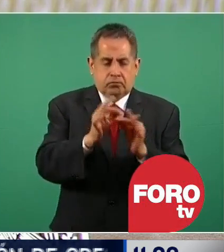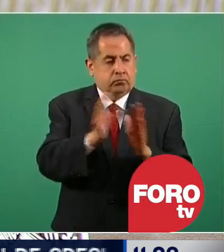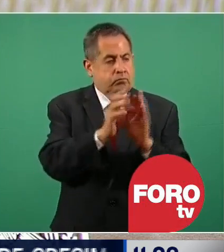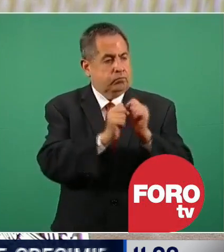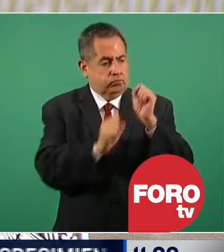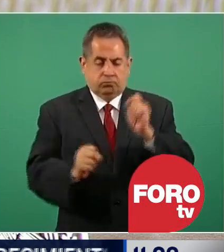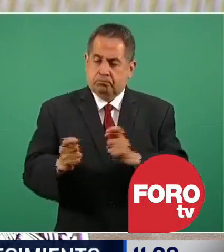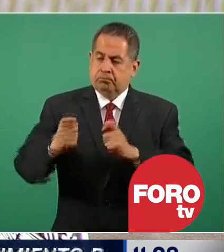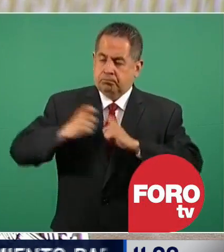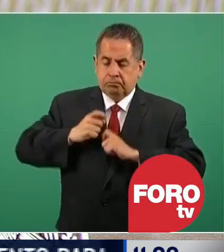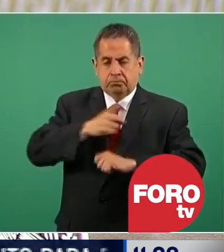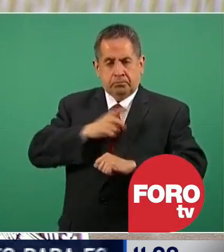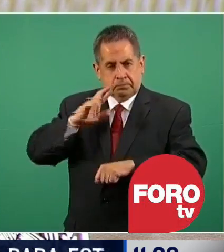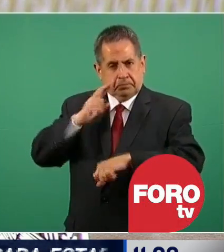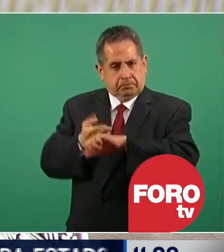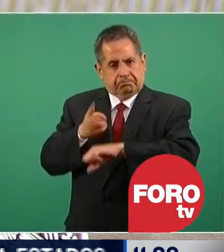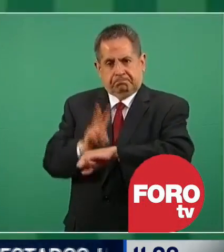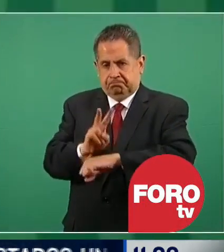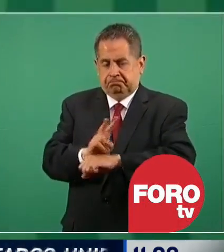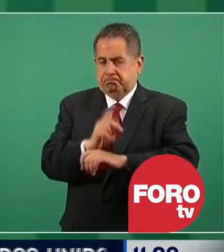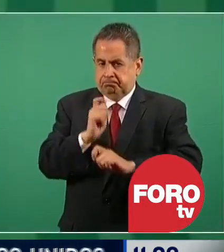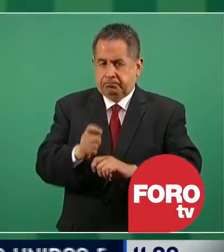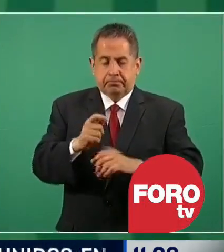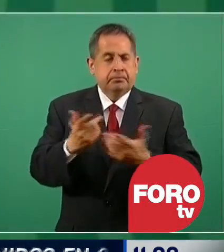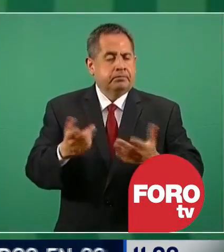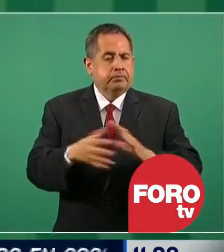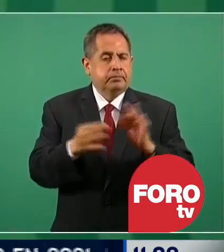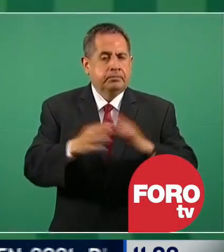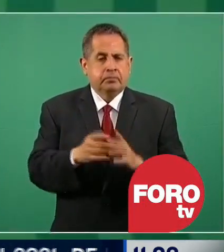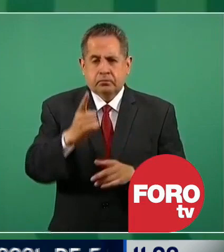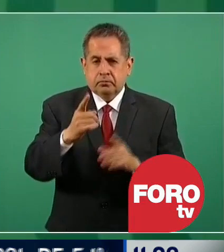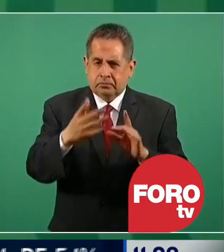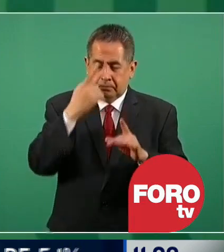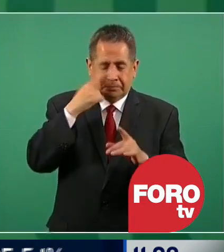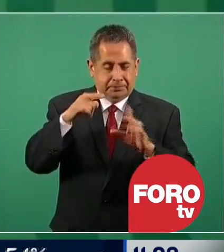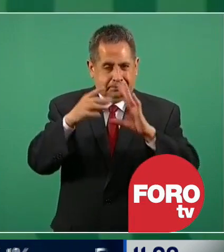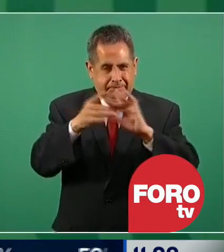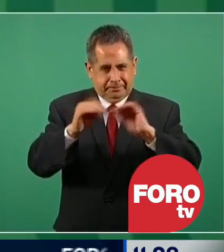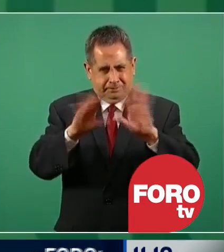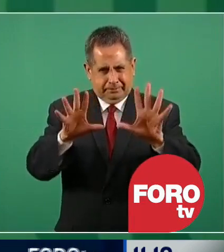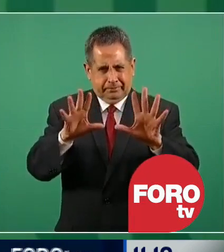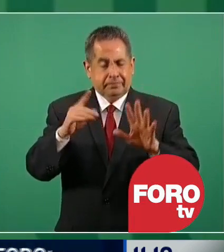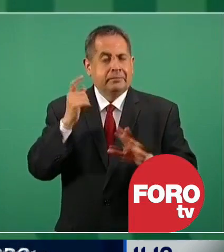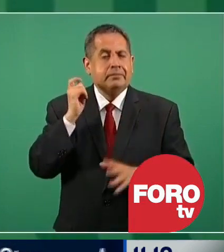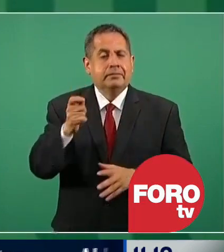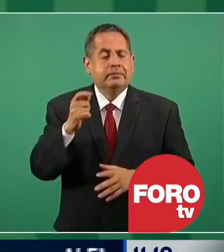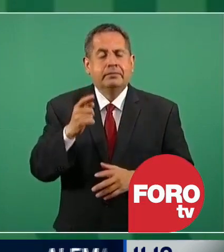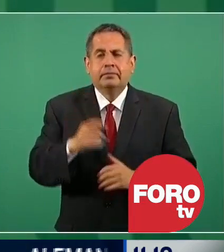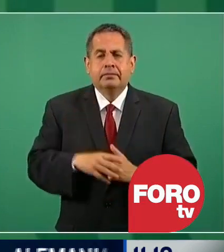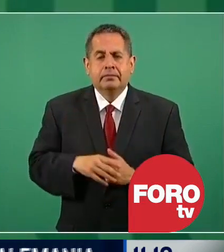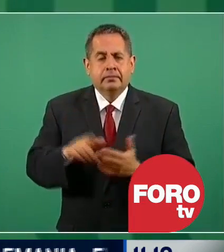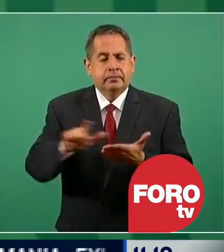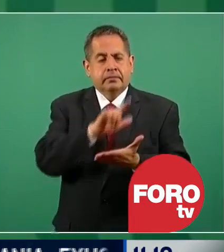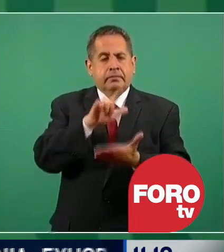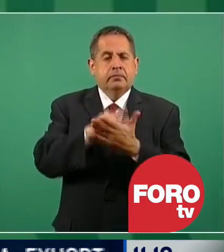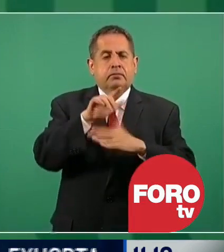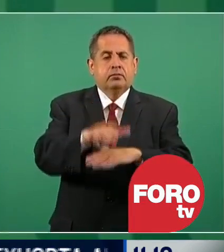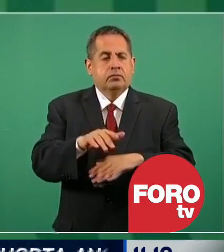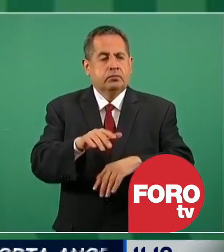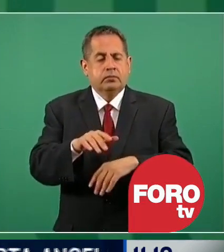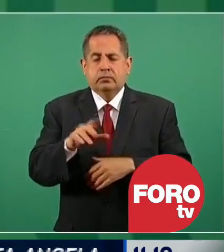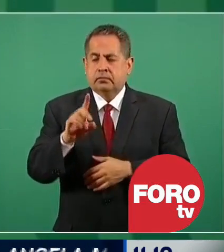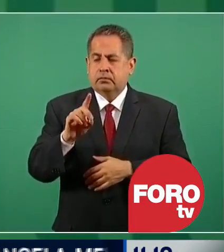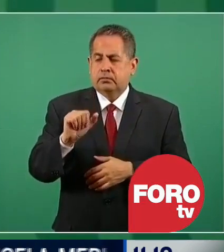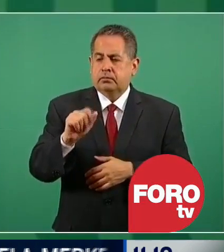mis atribuciones y facultades. Y aquí sí tenemos una claridad muy importante sobre la Ley General de Protección de